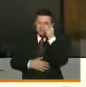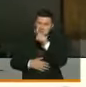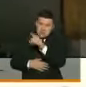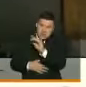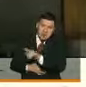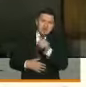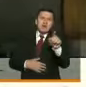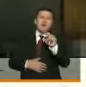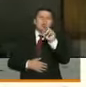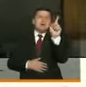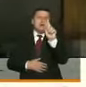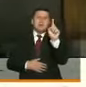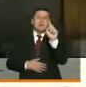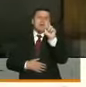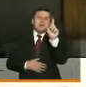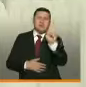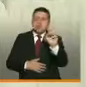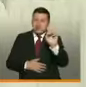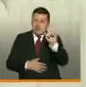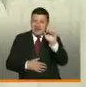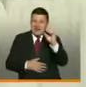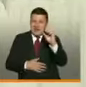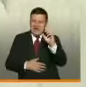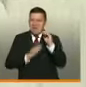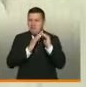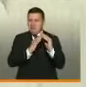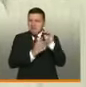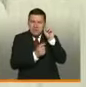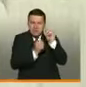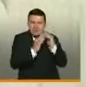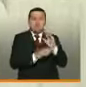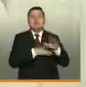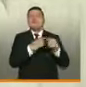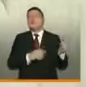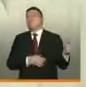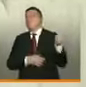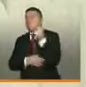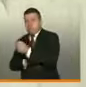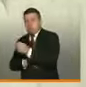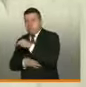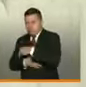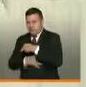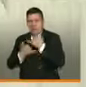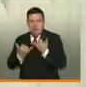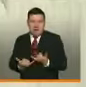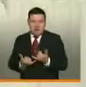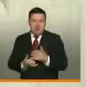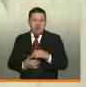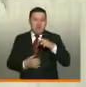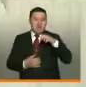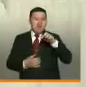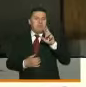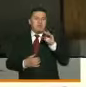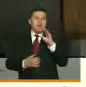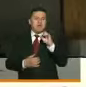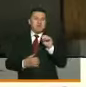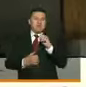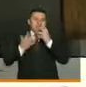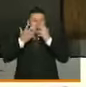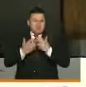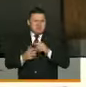en soledad entregando los subsidios de vivienda y después nos desplazamos a este lugar estamos en procaps una empresa